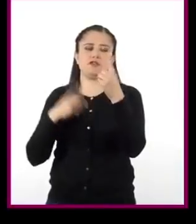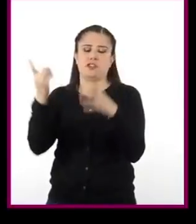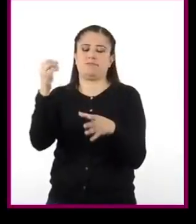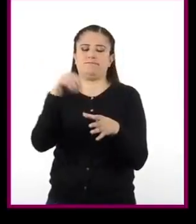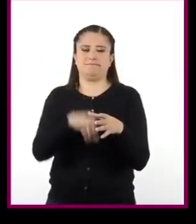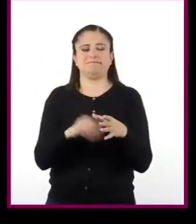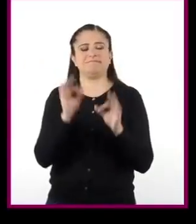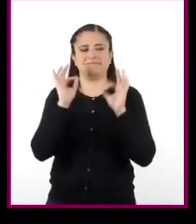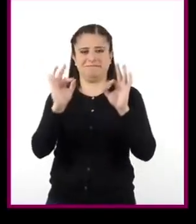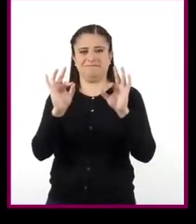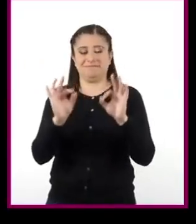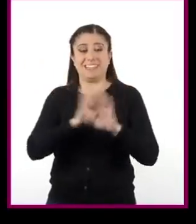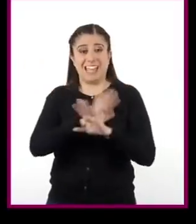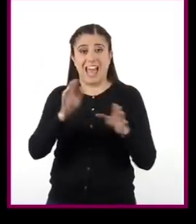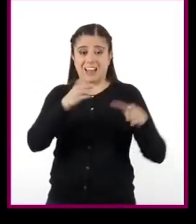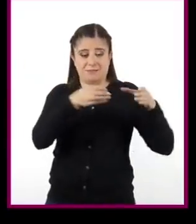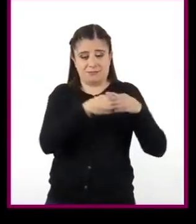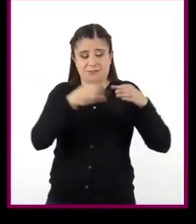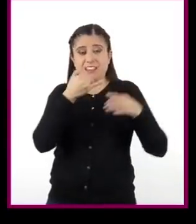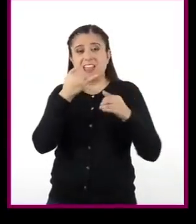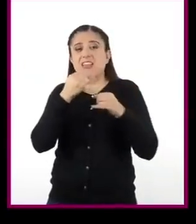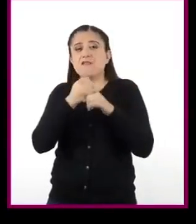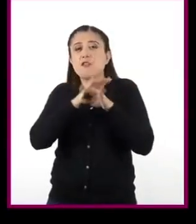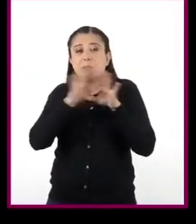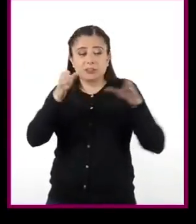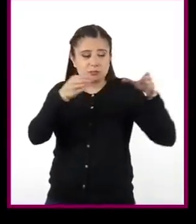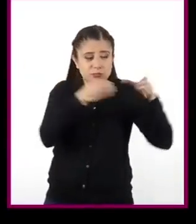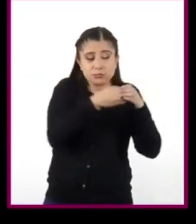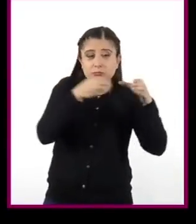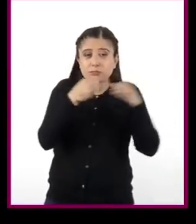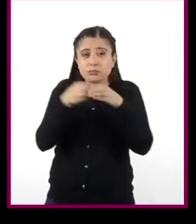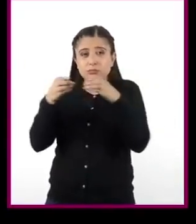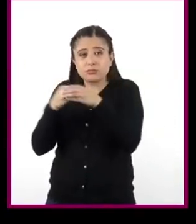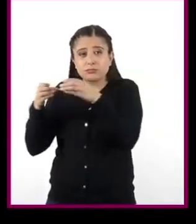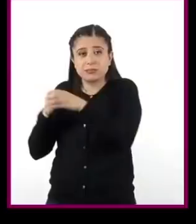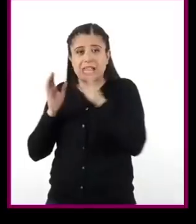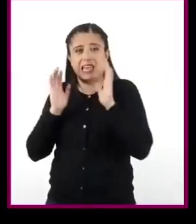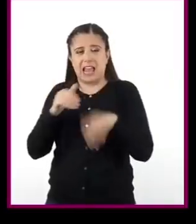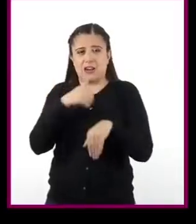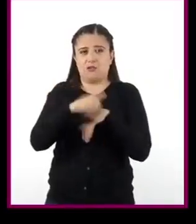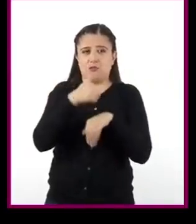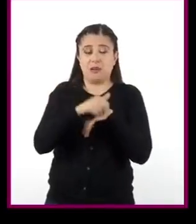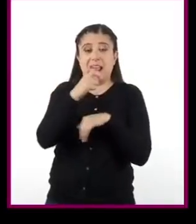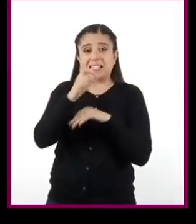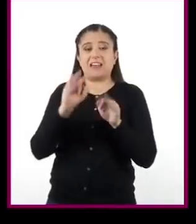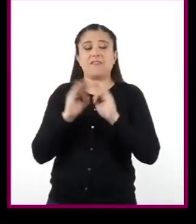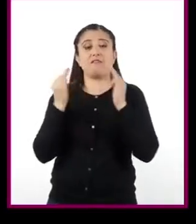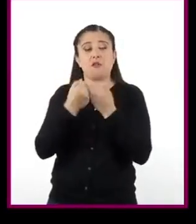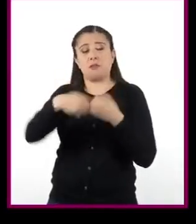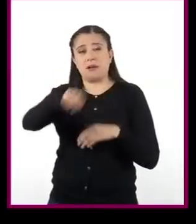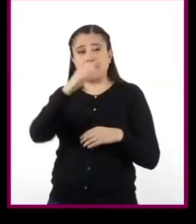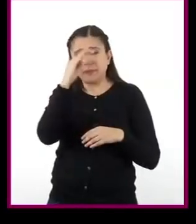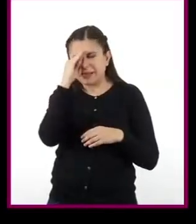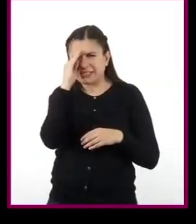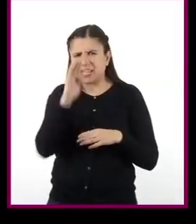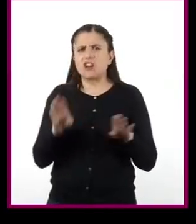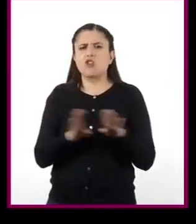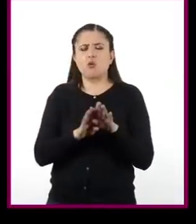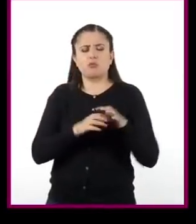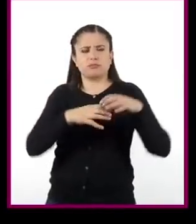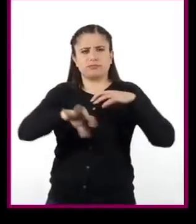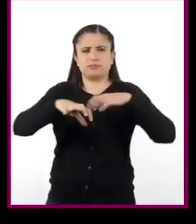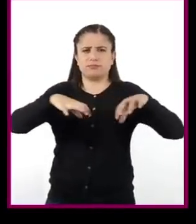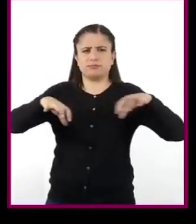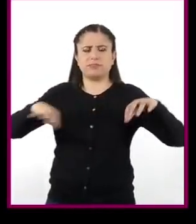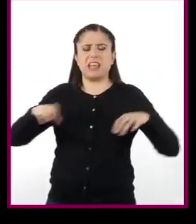Muy bien, entonces ya hemos vaciado toda la información, digamos, en estas cubetas. Y es una forma de pensar cómo están distribuidas